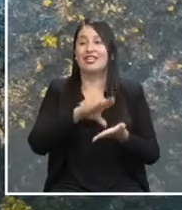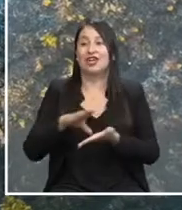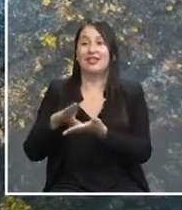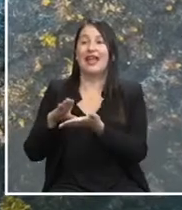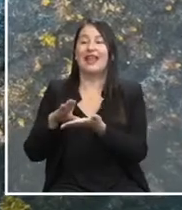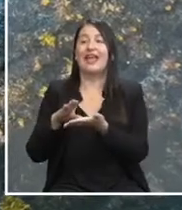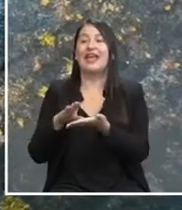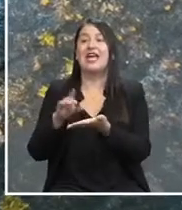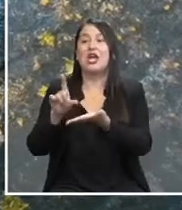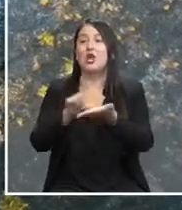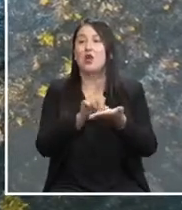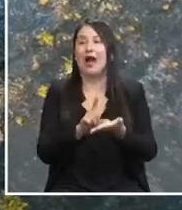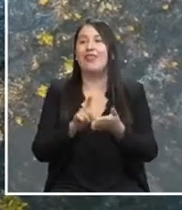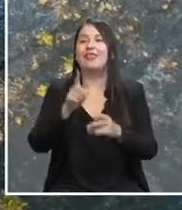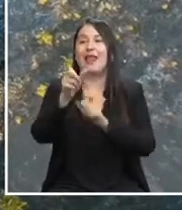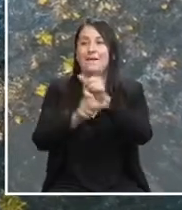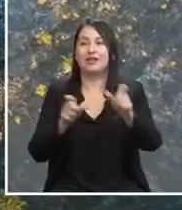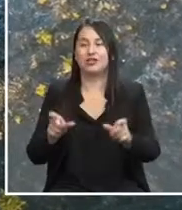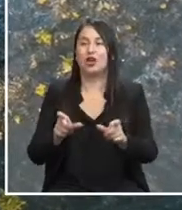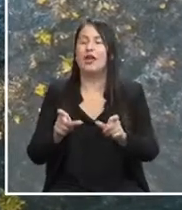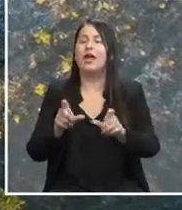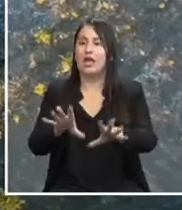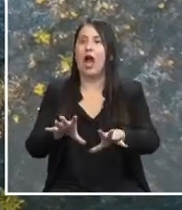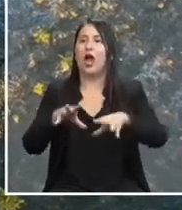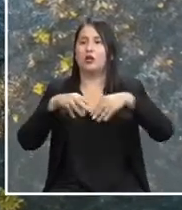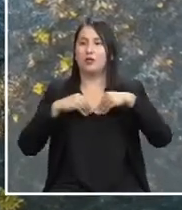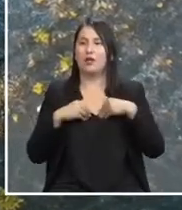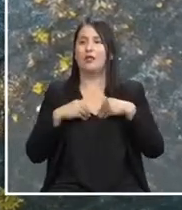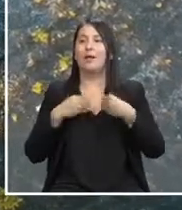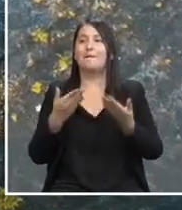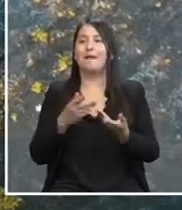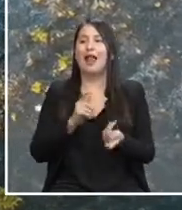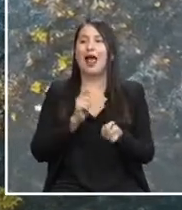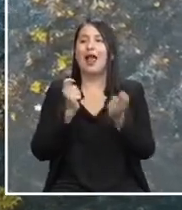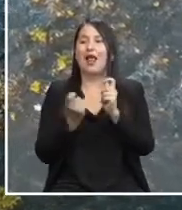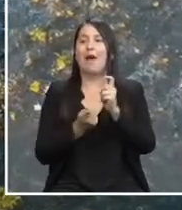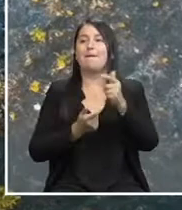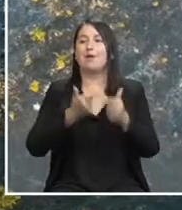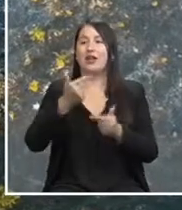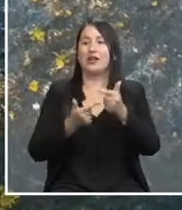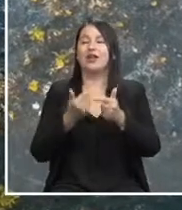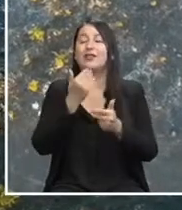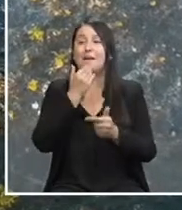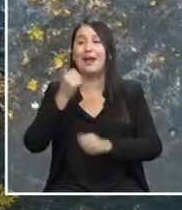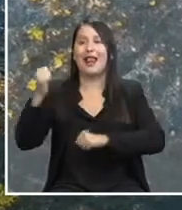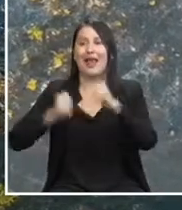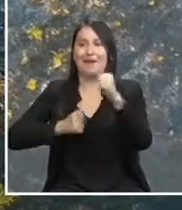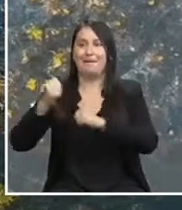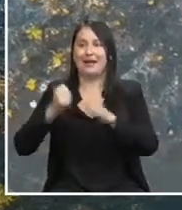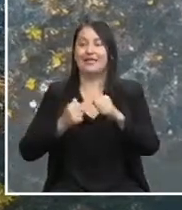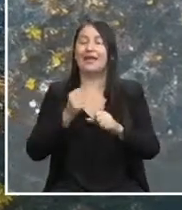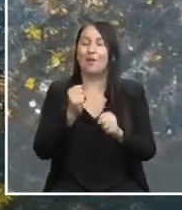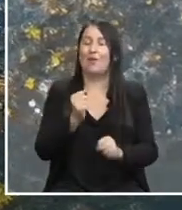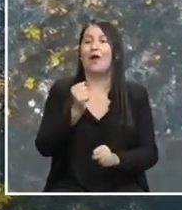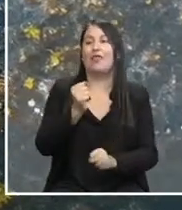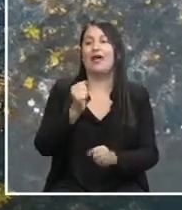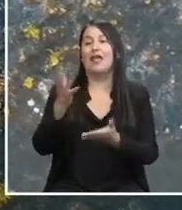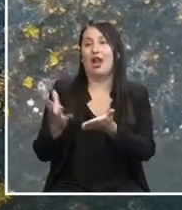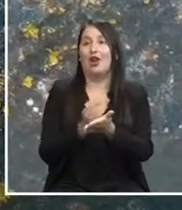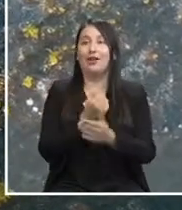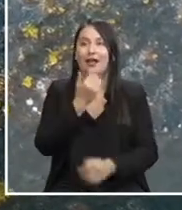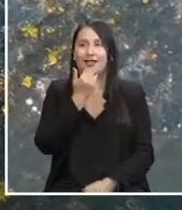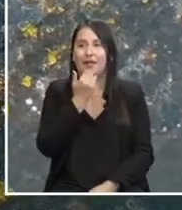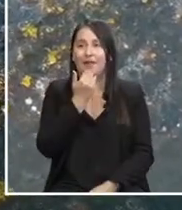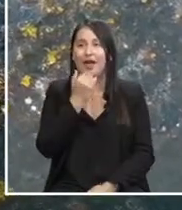personas y empoderarlos para exigir cambios de los políticos y de las empresas. Permítanme sumergirme más en algunas